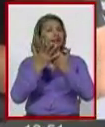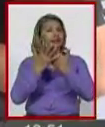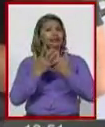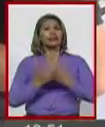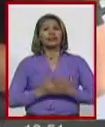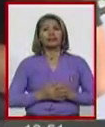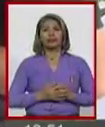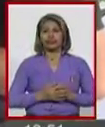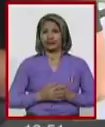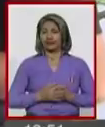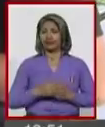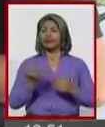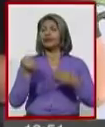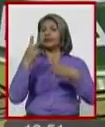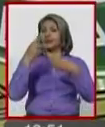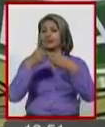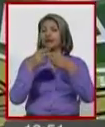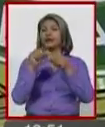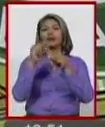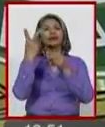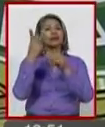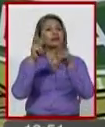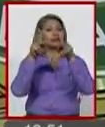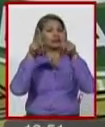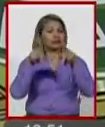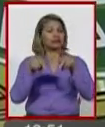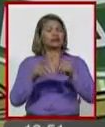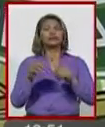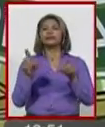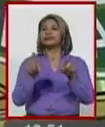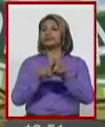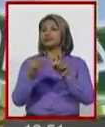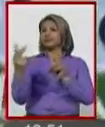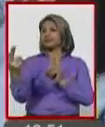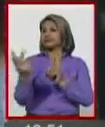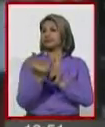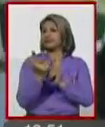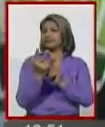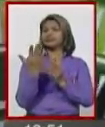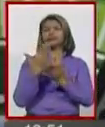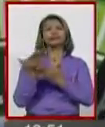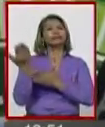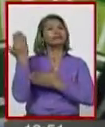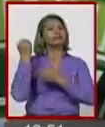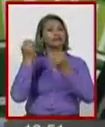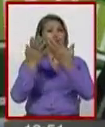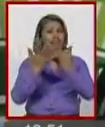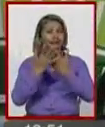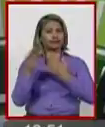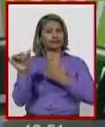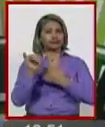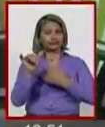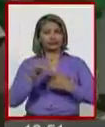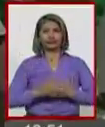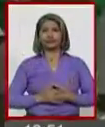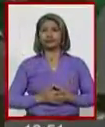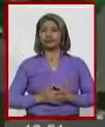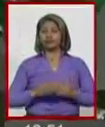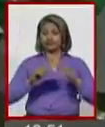del penal de Palma Sola. Él habría participado con otras dos personas, quienes también habrían estado recluidos en el mismo centro